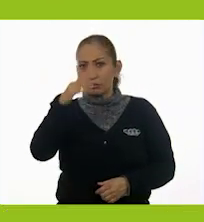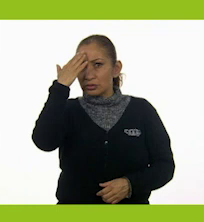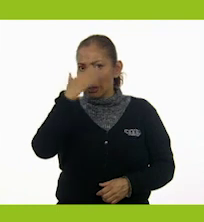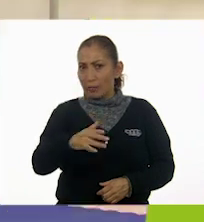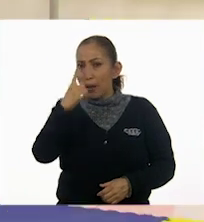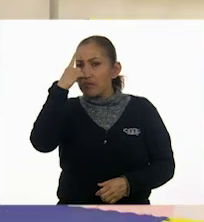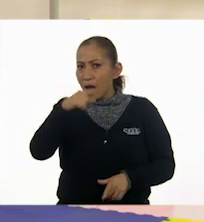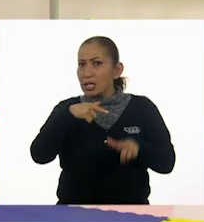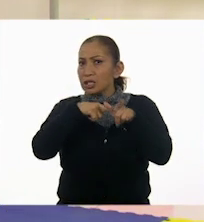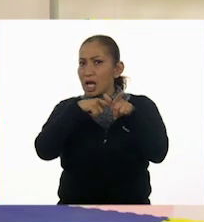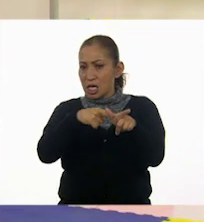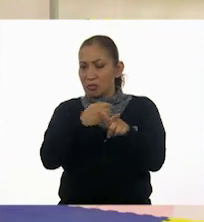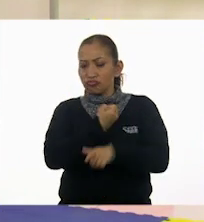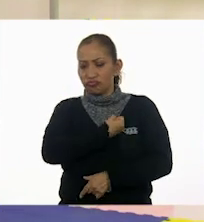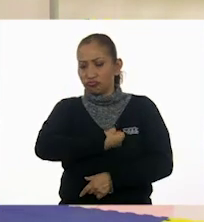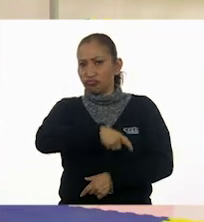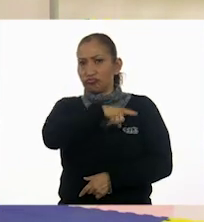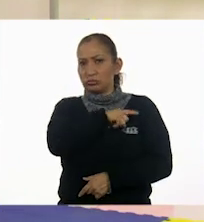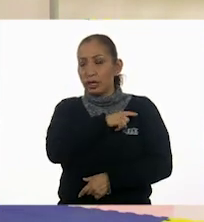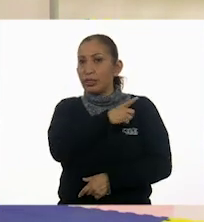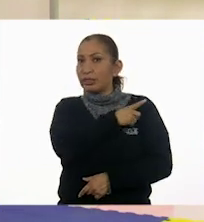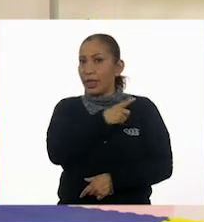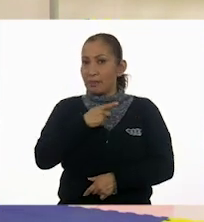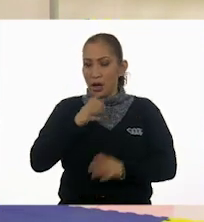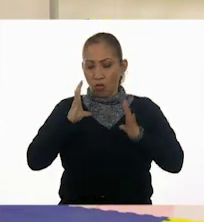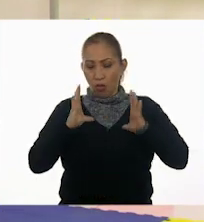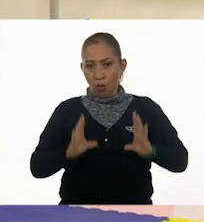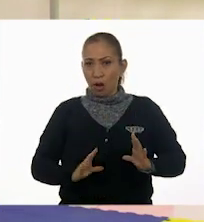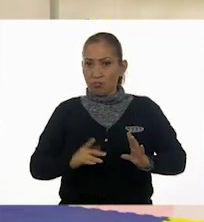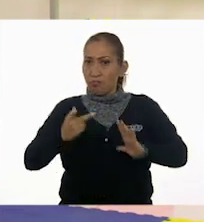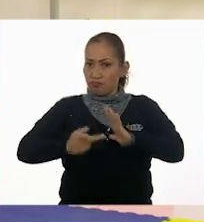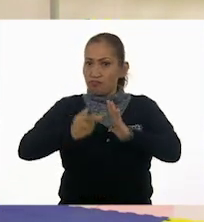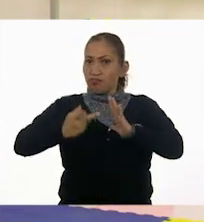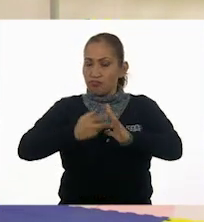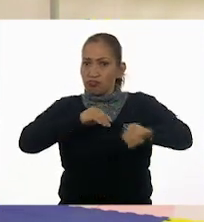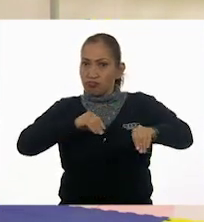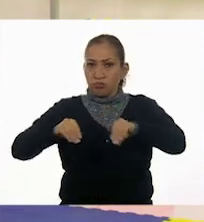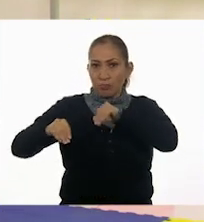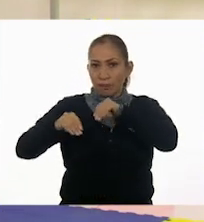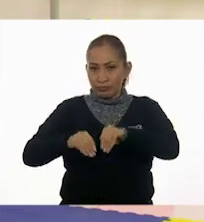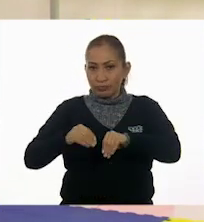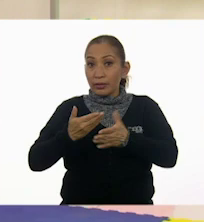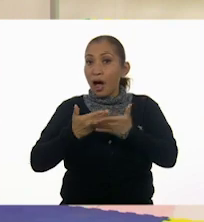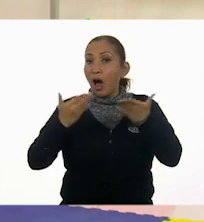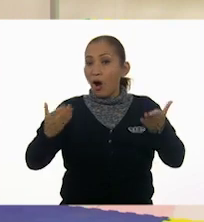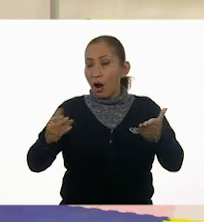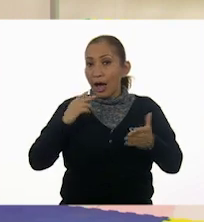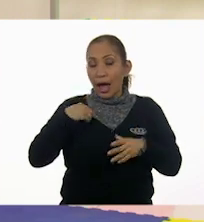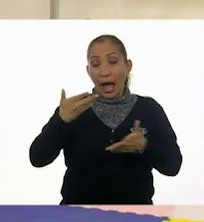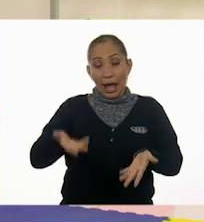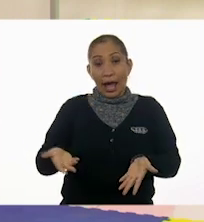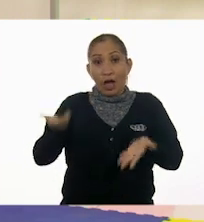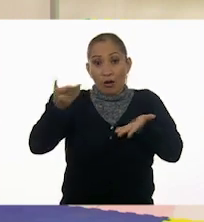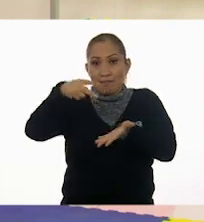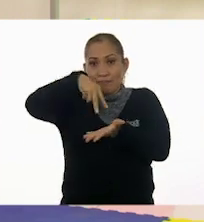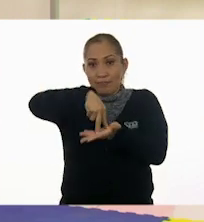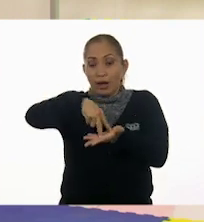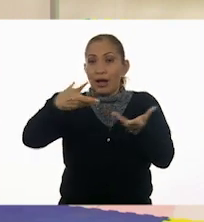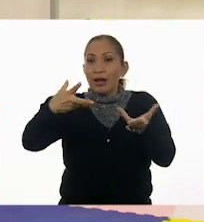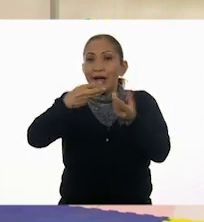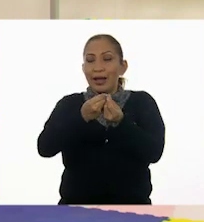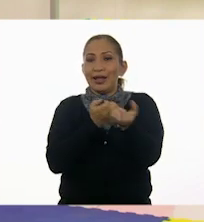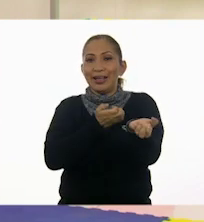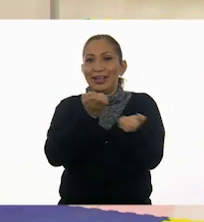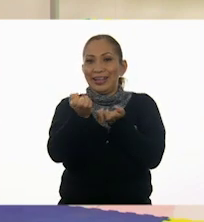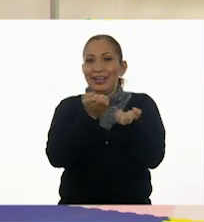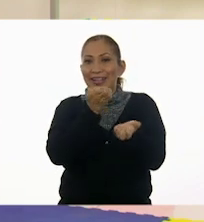¿Sabías que para mantenernos saludables hay que tener el cuerpo en constante movimiento? ¿Qué te parece si nos ponemos de pie y hacemos juntos